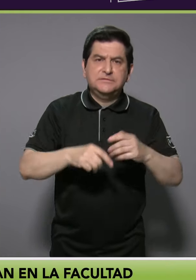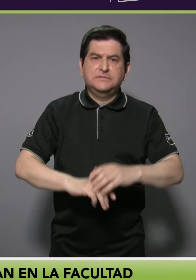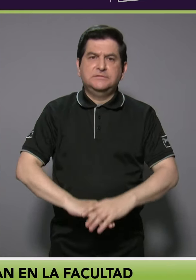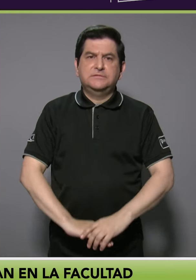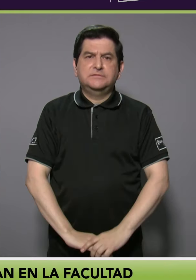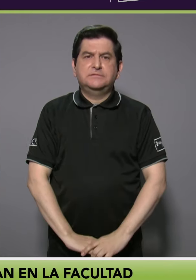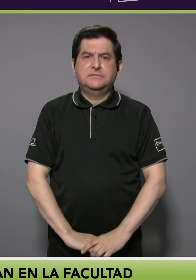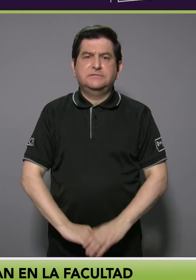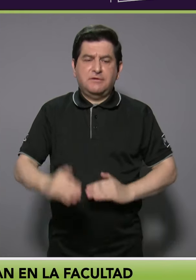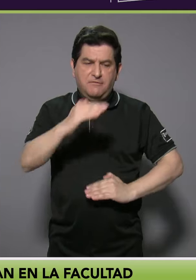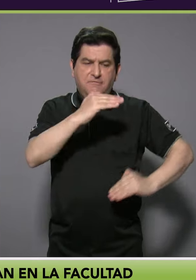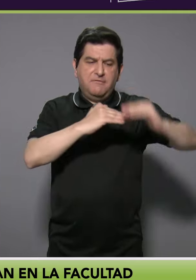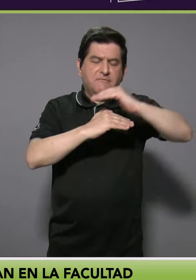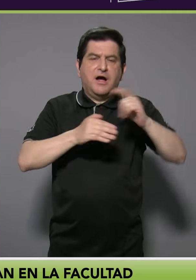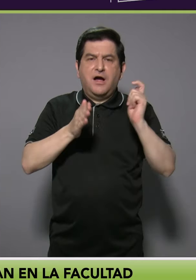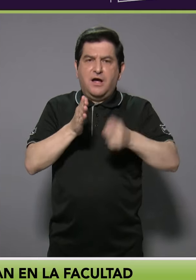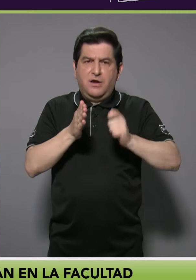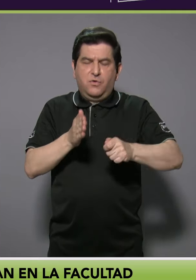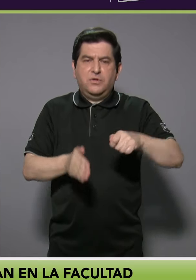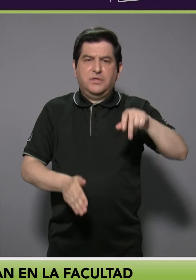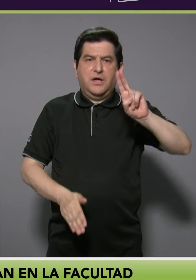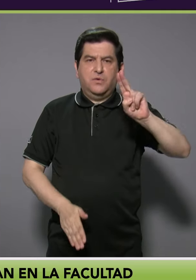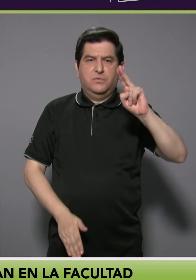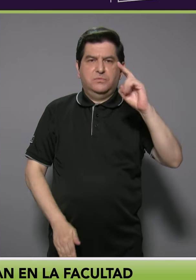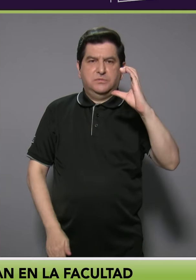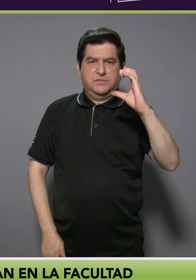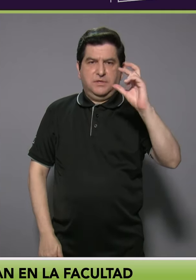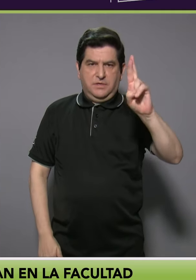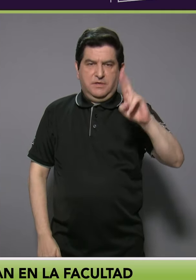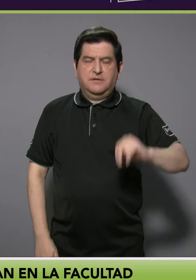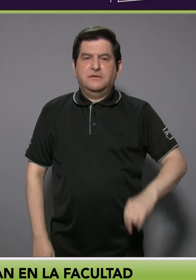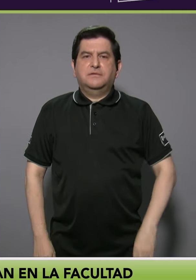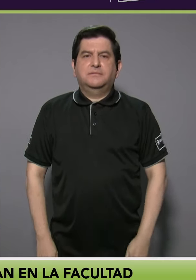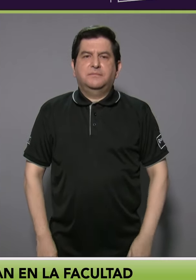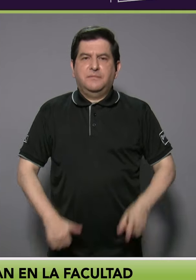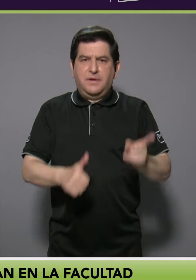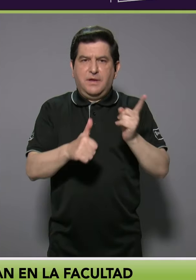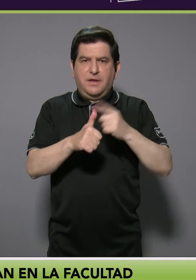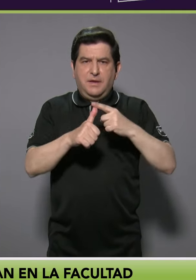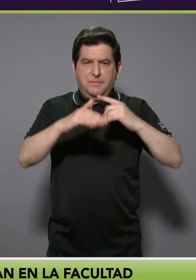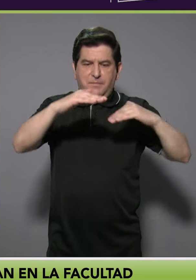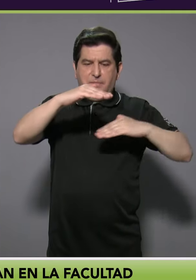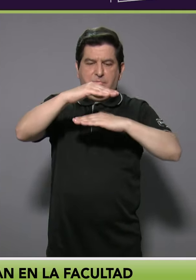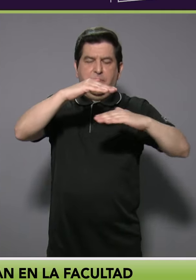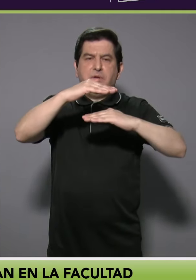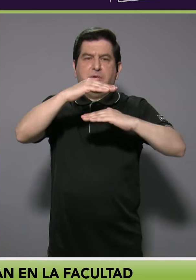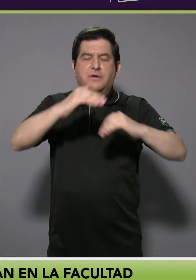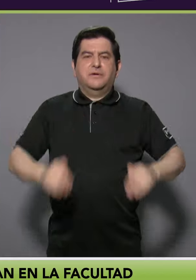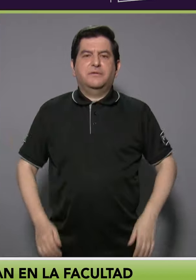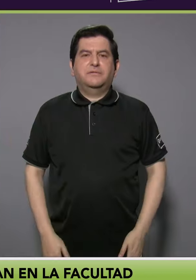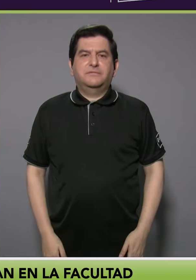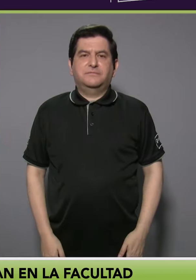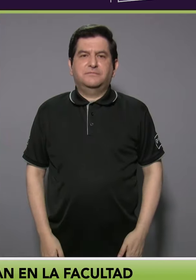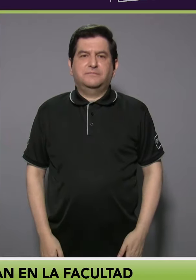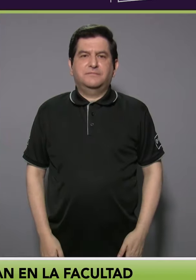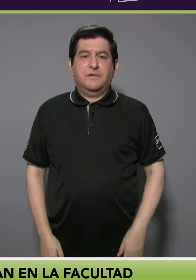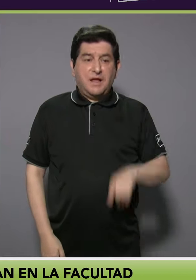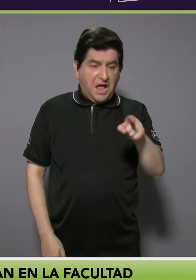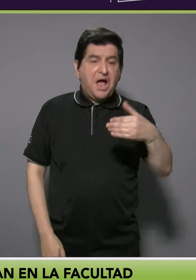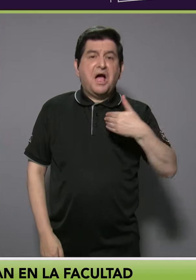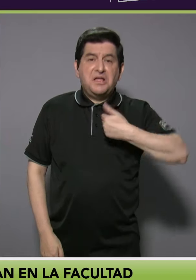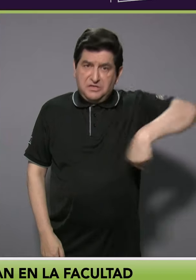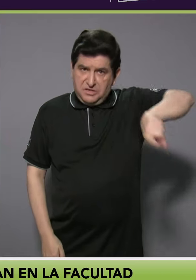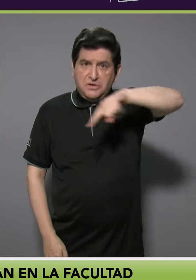Facultad de Derecho de la Universidad de Costa Rica en el primer piso, ahí tenemos